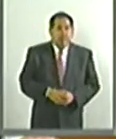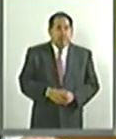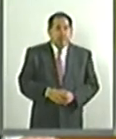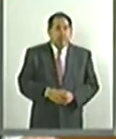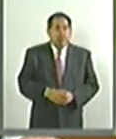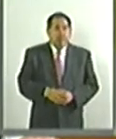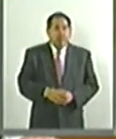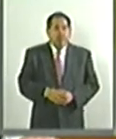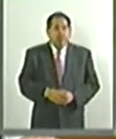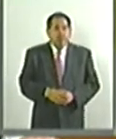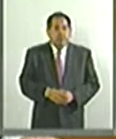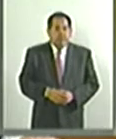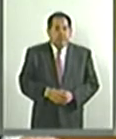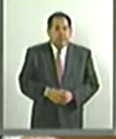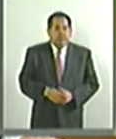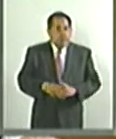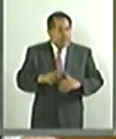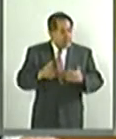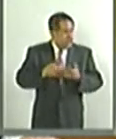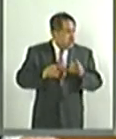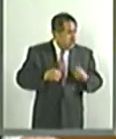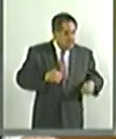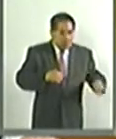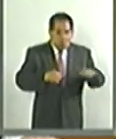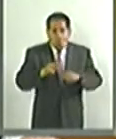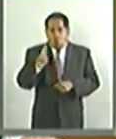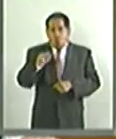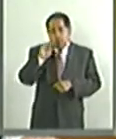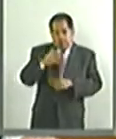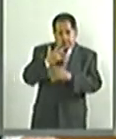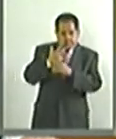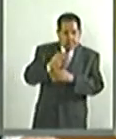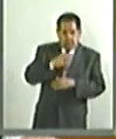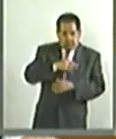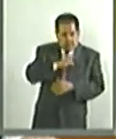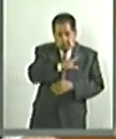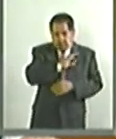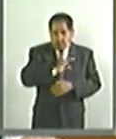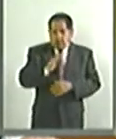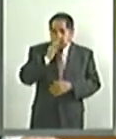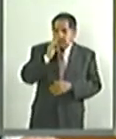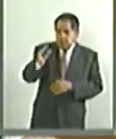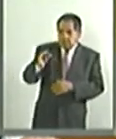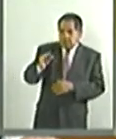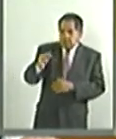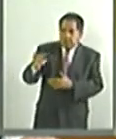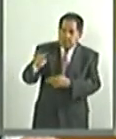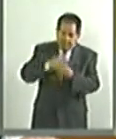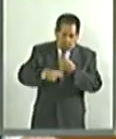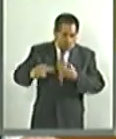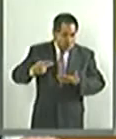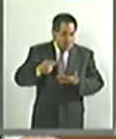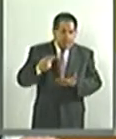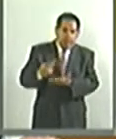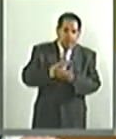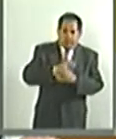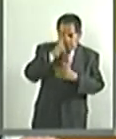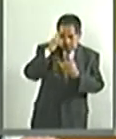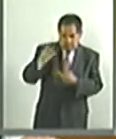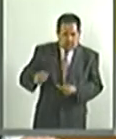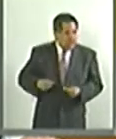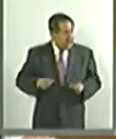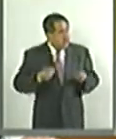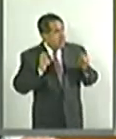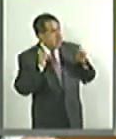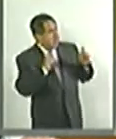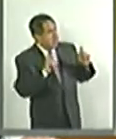Pero vine a nombre de la Universidad Nacional Autónoma de México a recibir un reconocimiento,